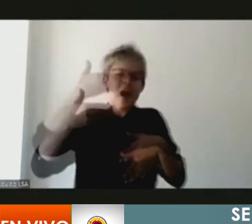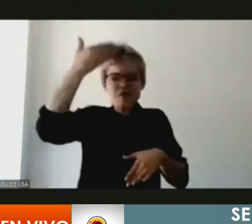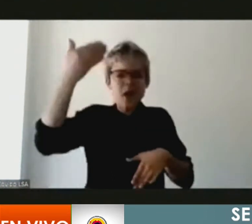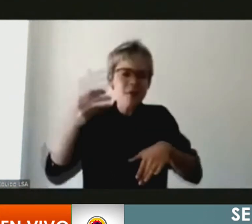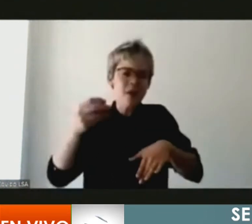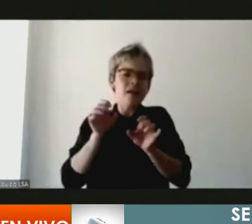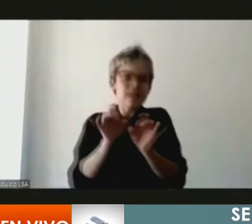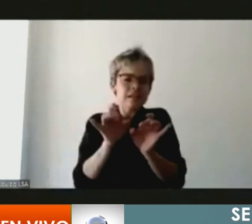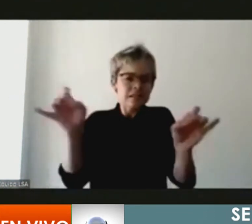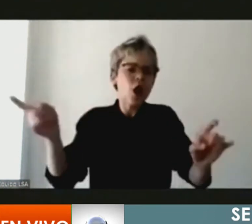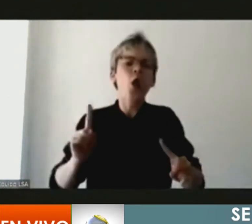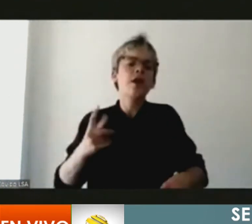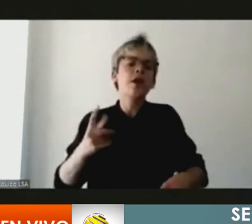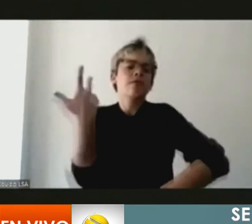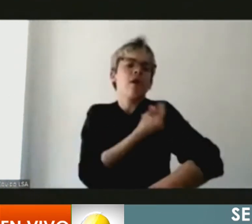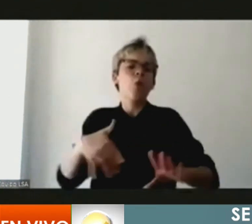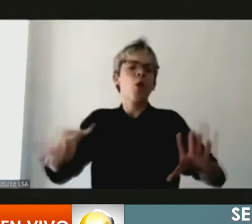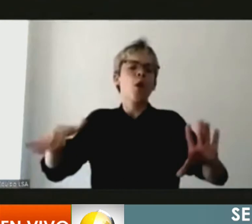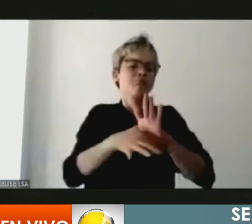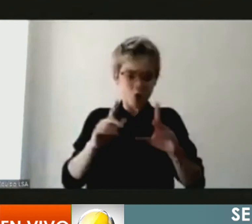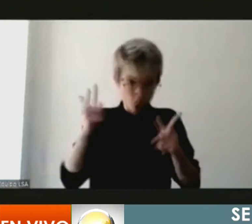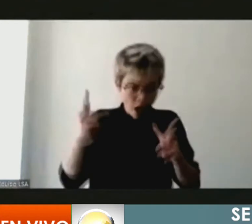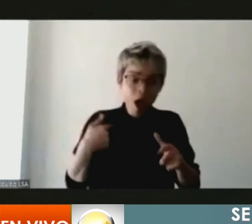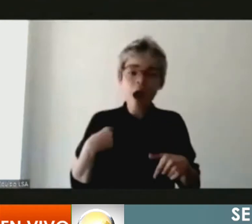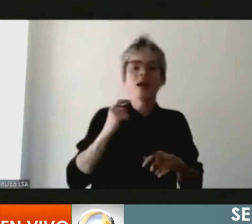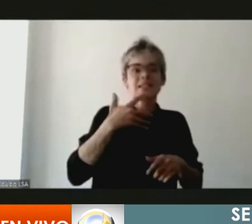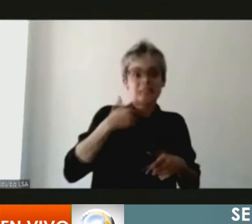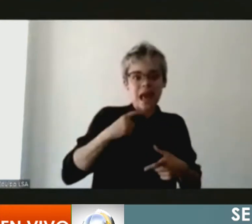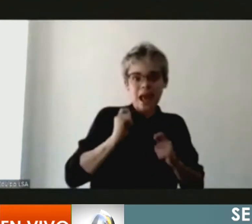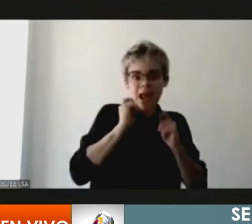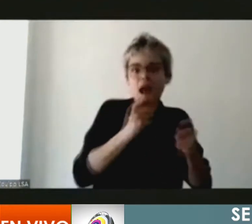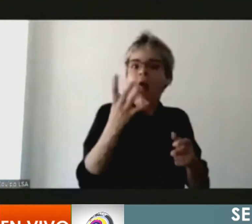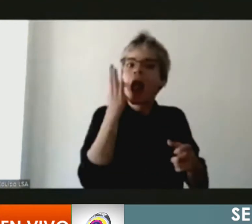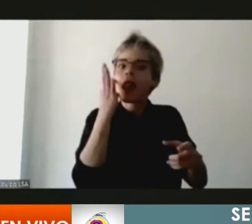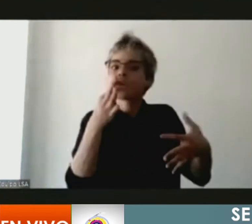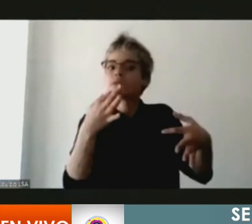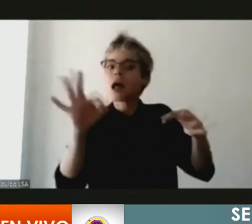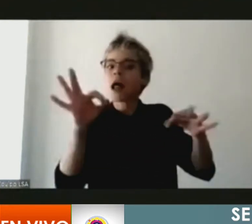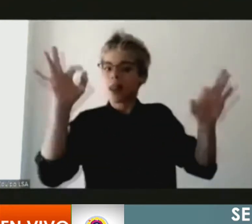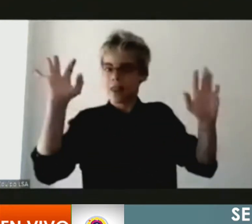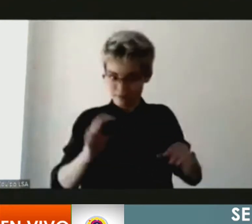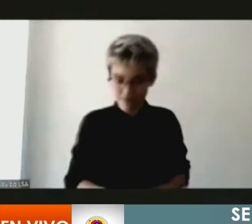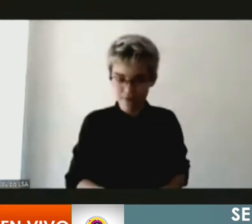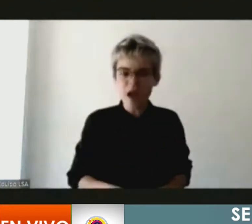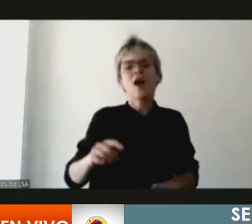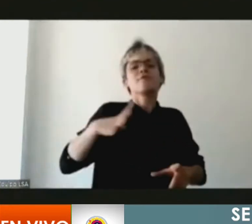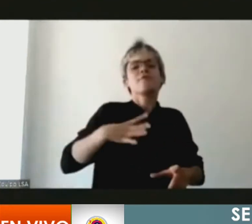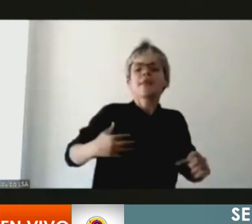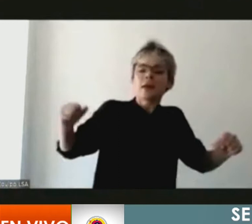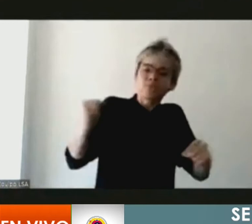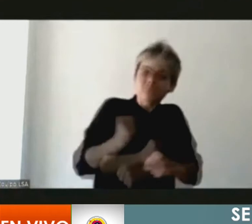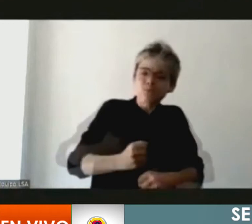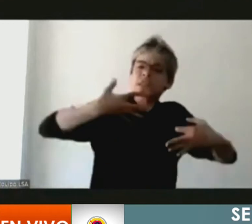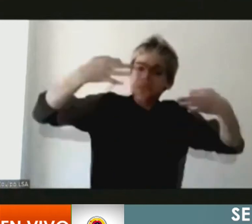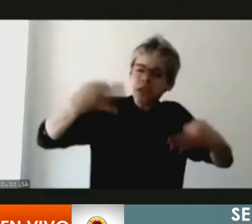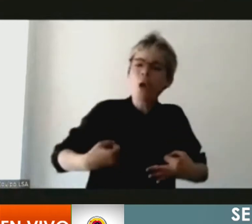en una sociedad más justa y más equitativa. Sí, igualdad de oportunidades, igualdad de representaciones, dice la ley. Y te digo, yo lo celebro